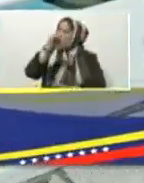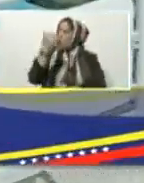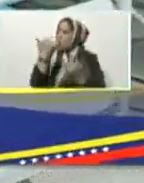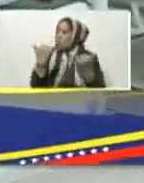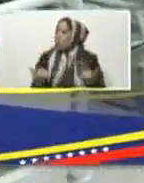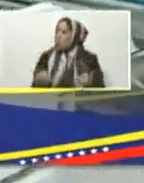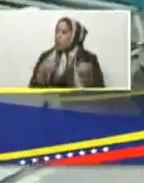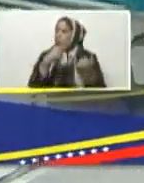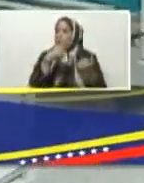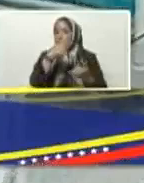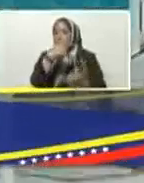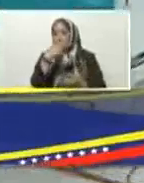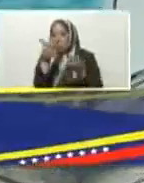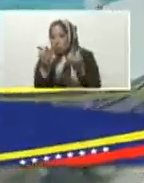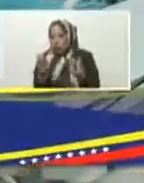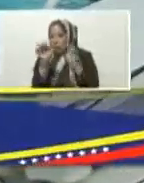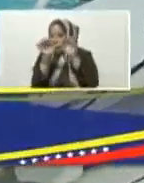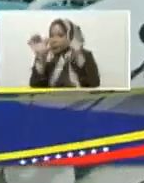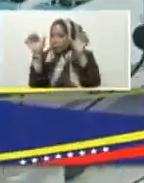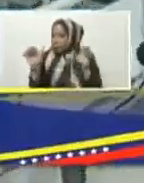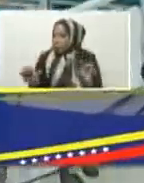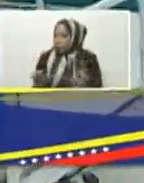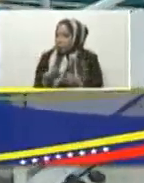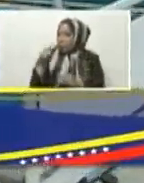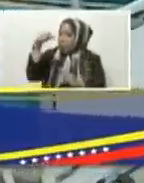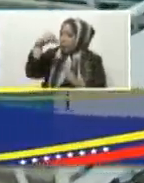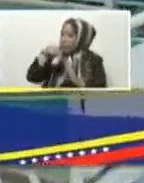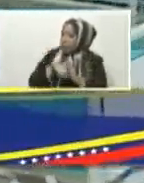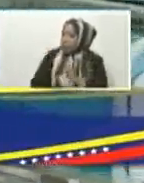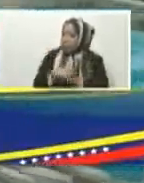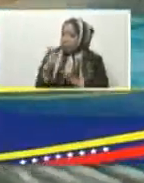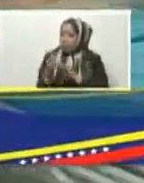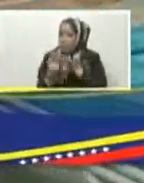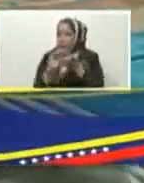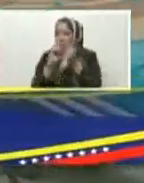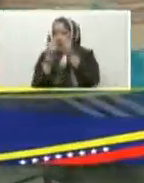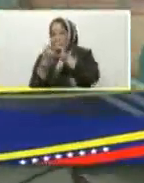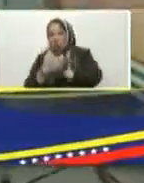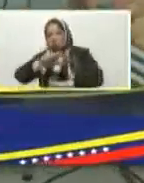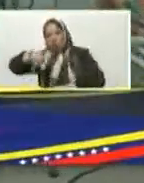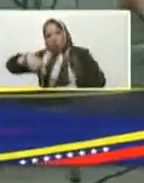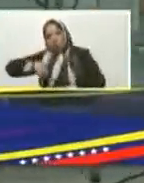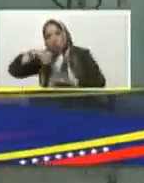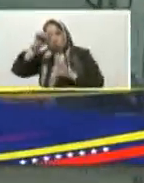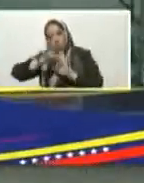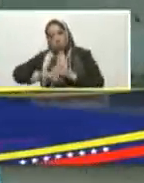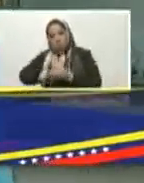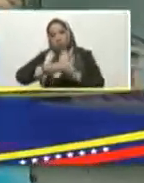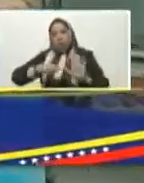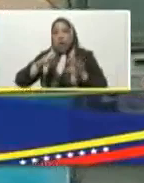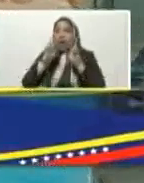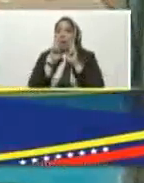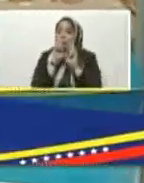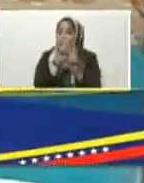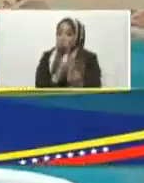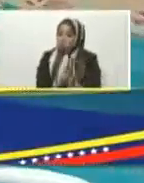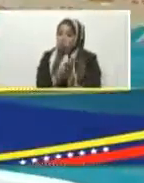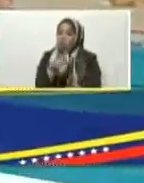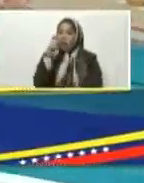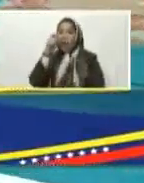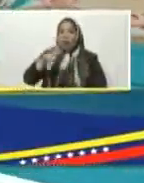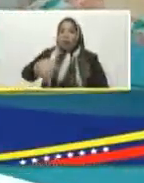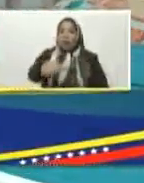una estructura interna para la remodelación de nuestros quirófanos para darle respuesta a nuestro